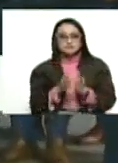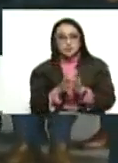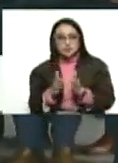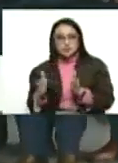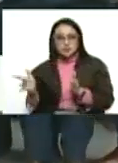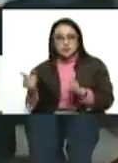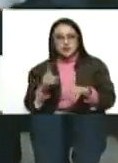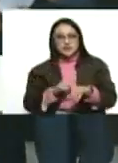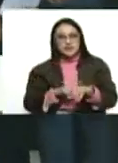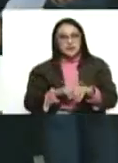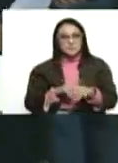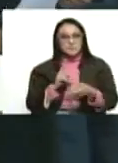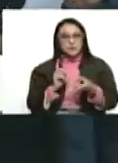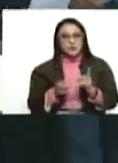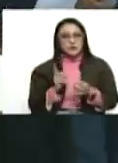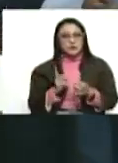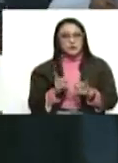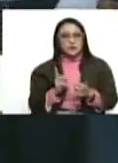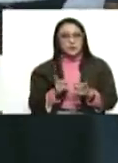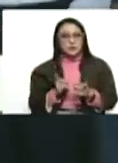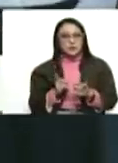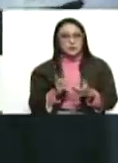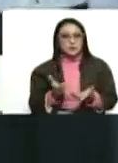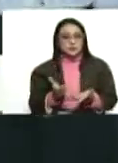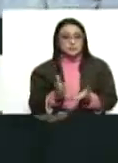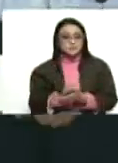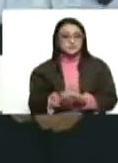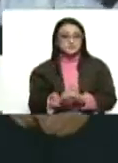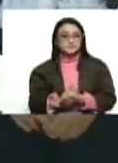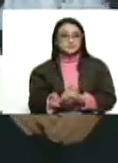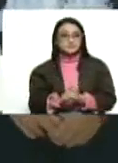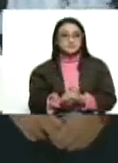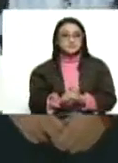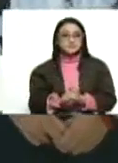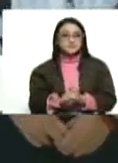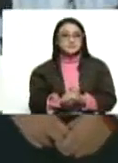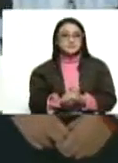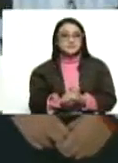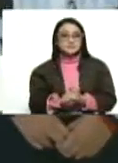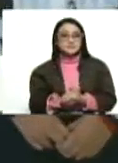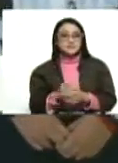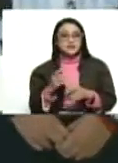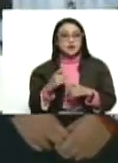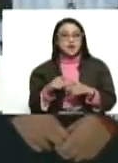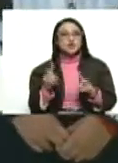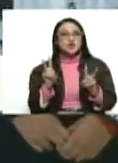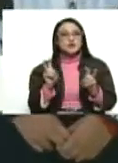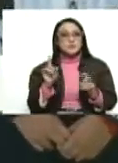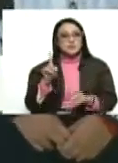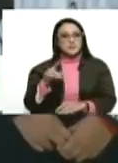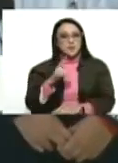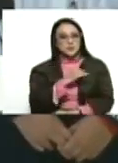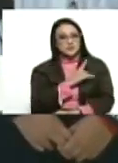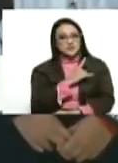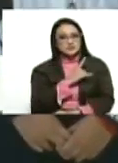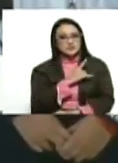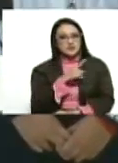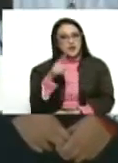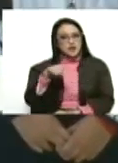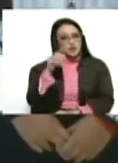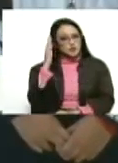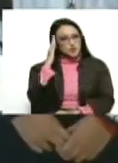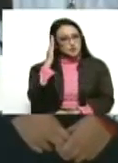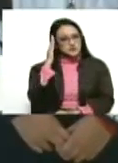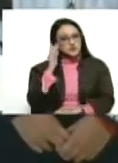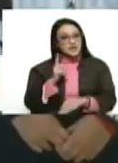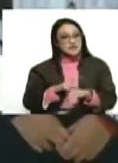en algunos casos de la sociedad civil y otro caso de las universidades sabemos que este